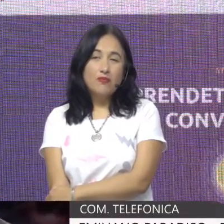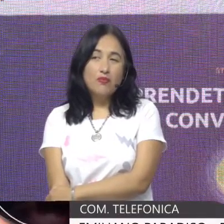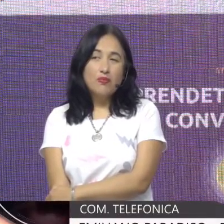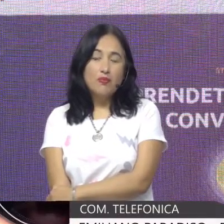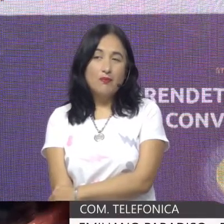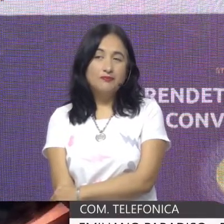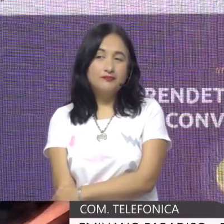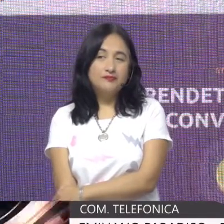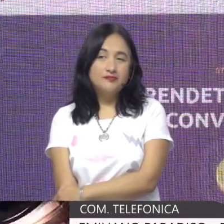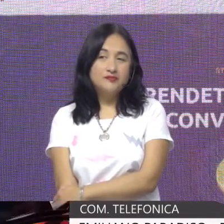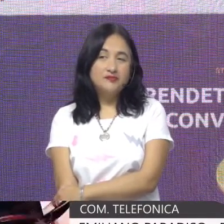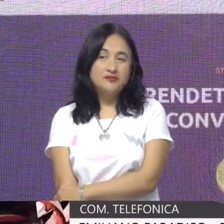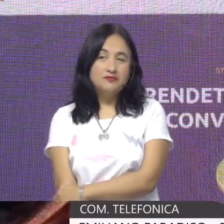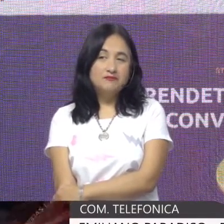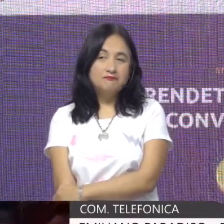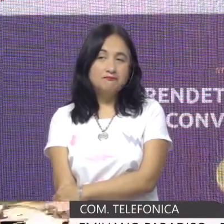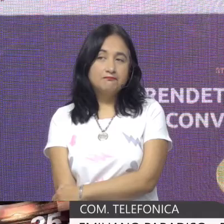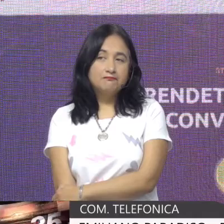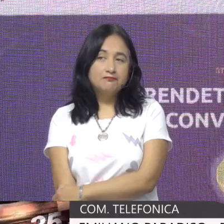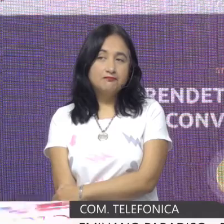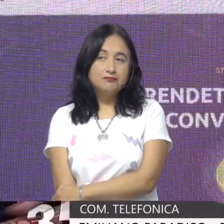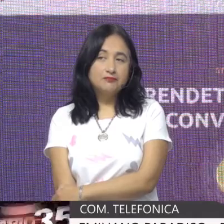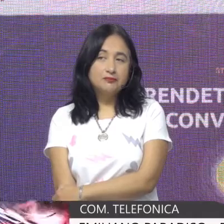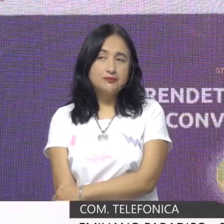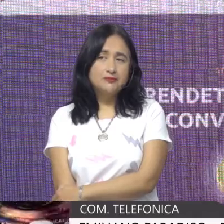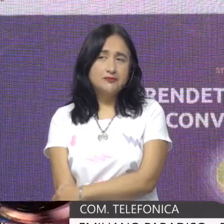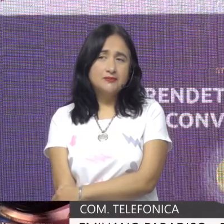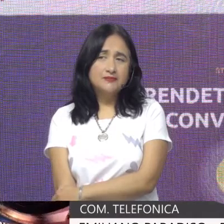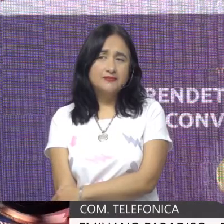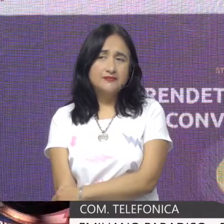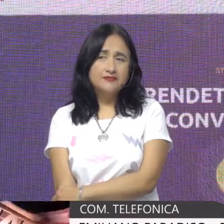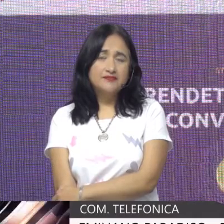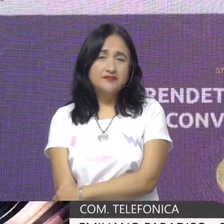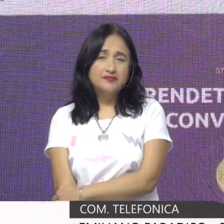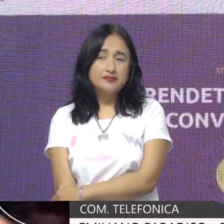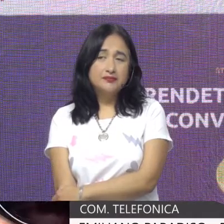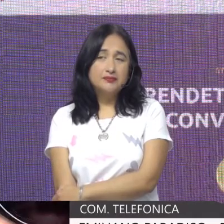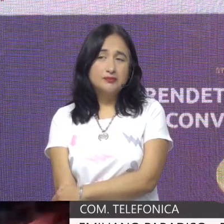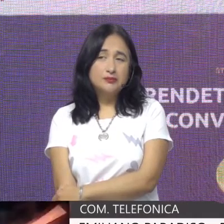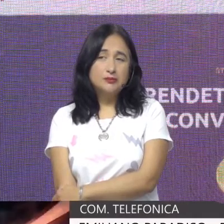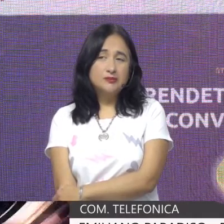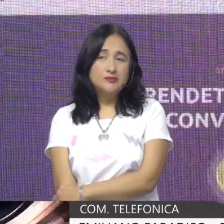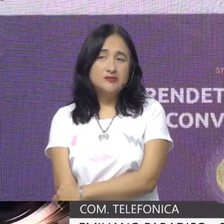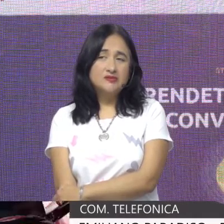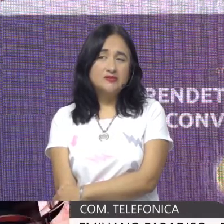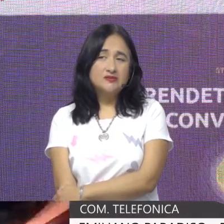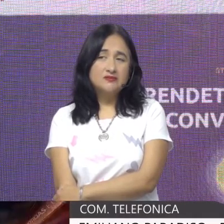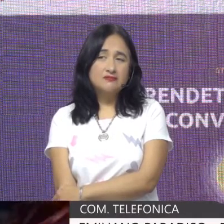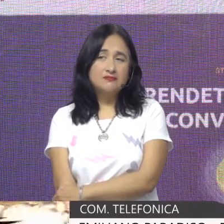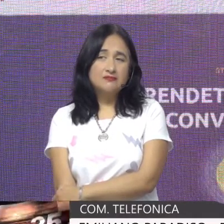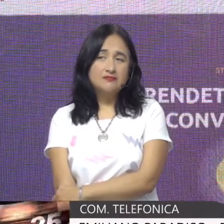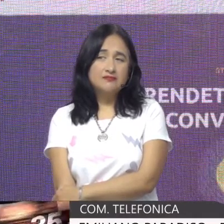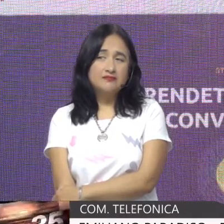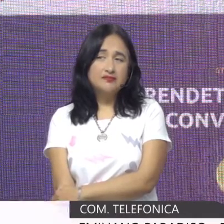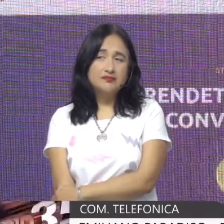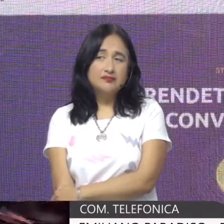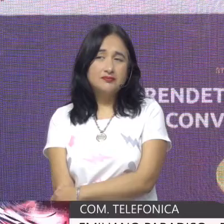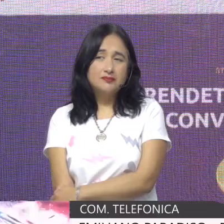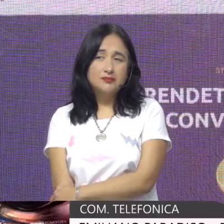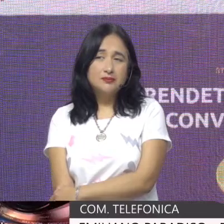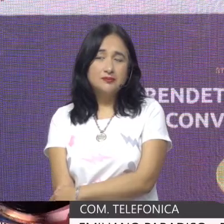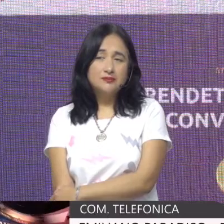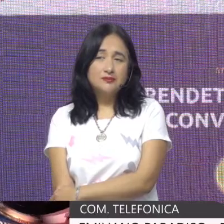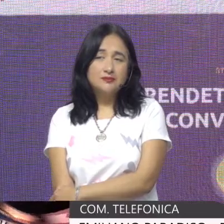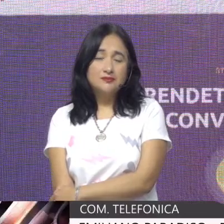también saber en qué contexto estamos y hasta dónde podemos llegar. Es por eso que estamos muy contentos saber que más de 6.000 jóvenes que teníamos